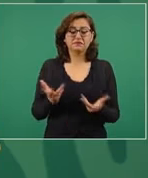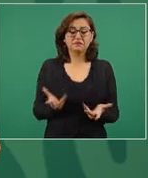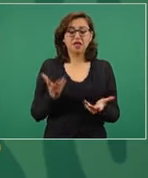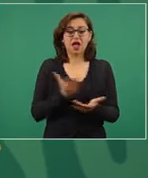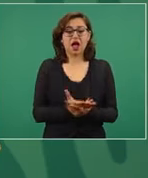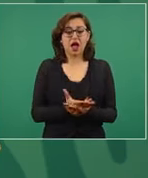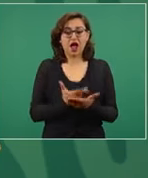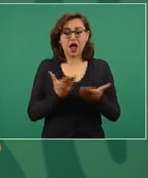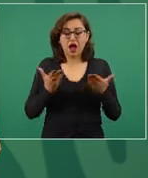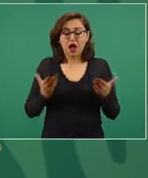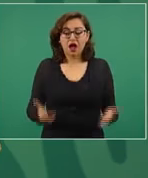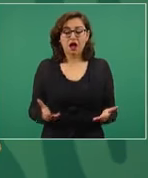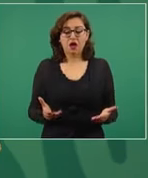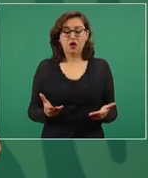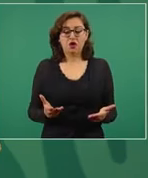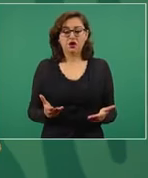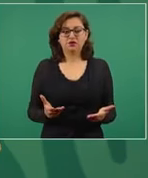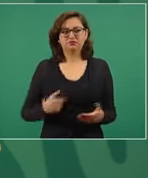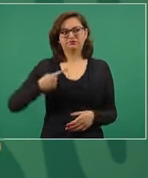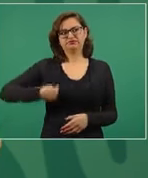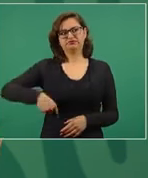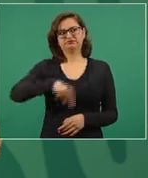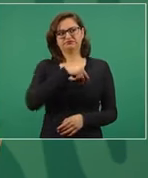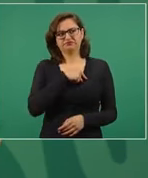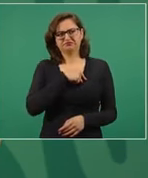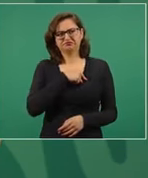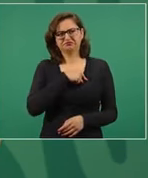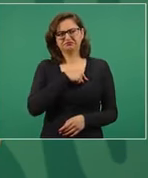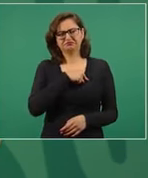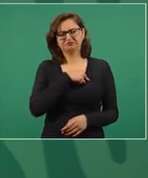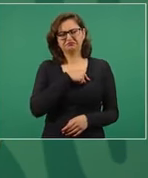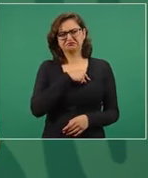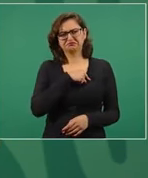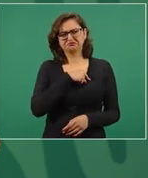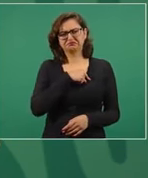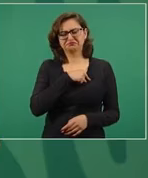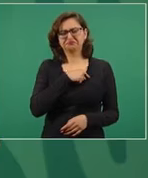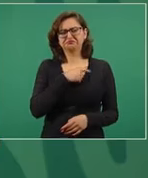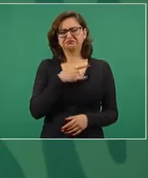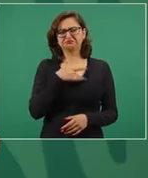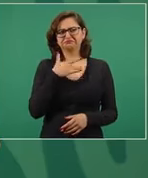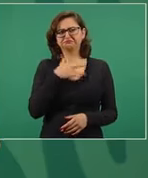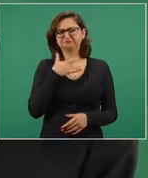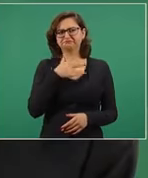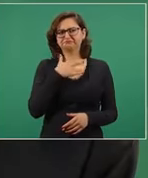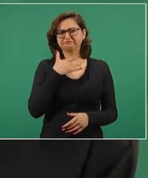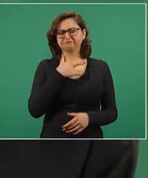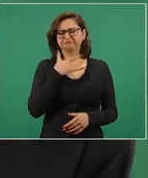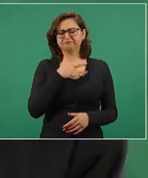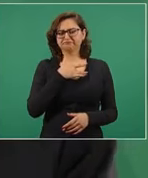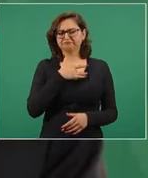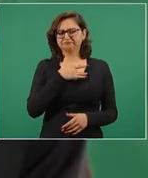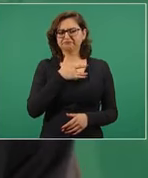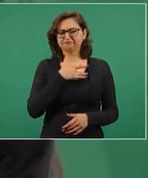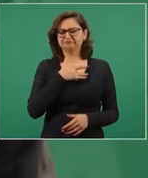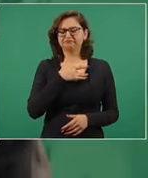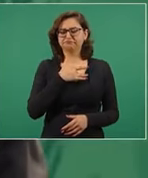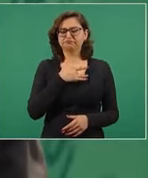nosotros estamos llevando a cabo una acción de apoyo